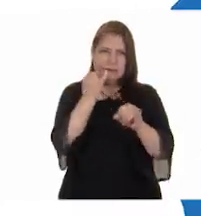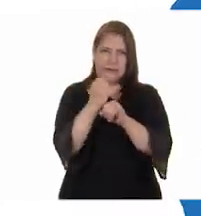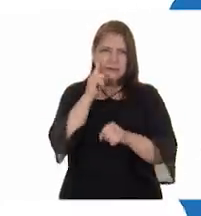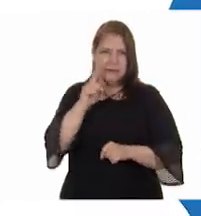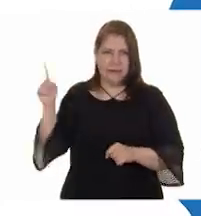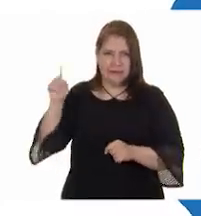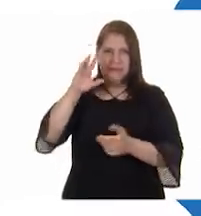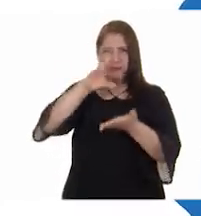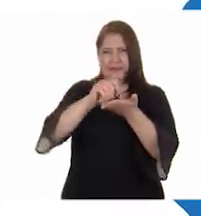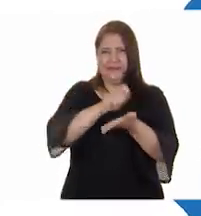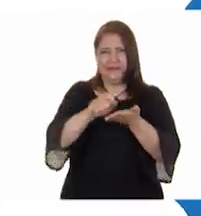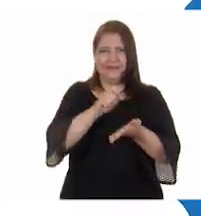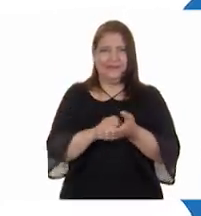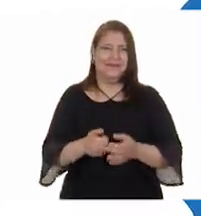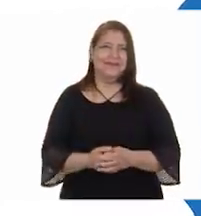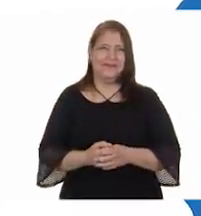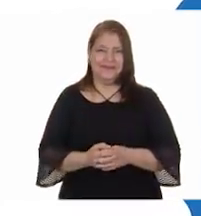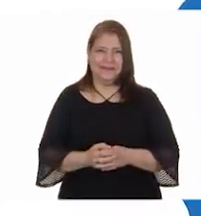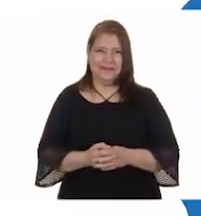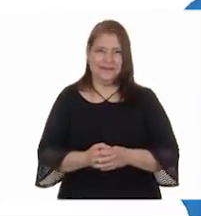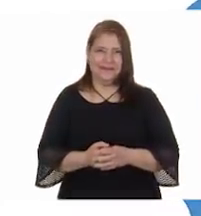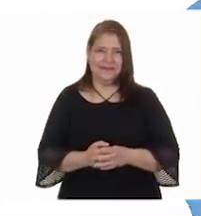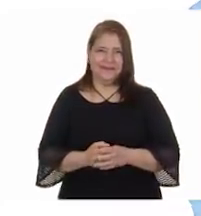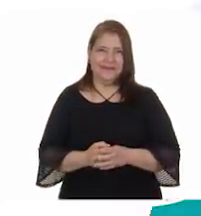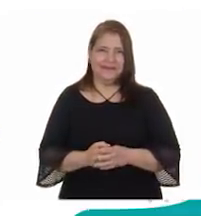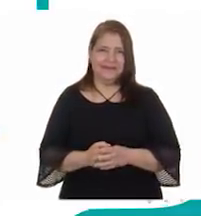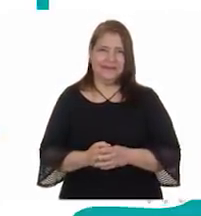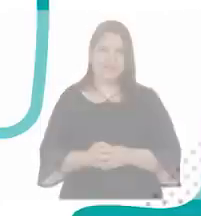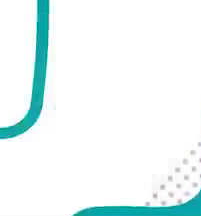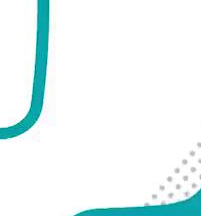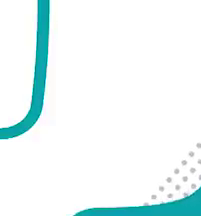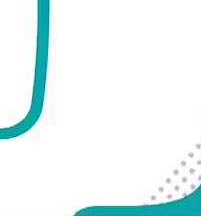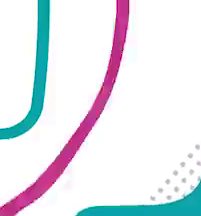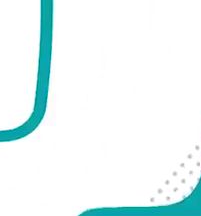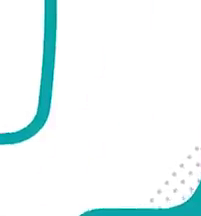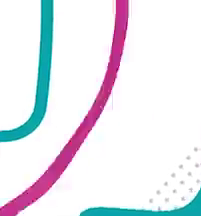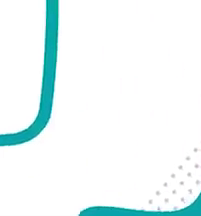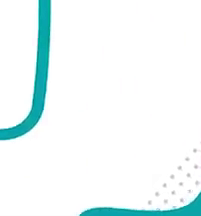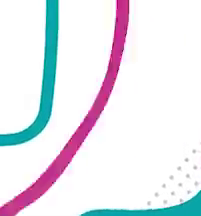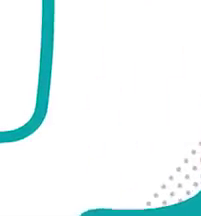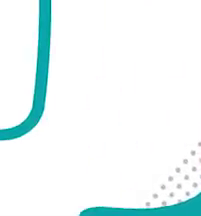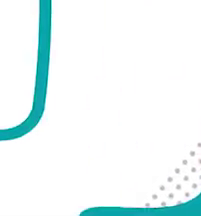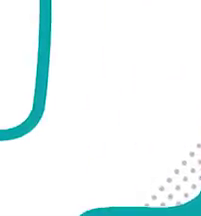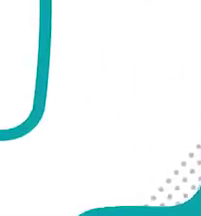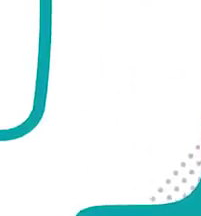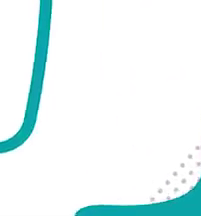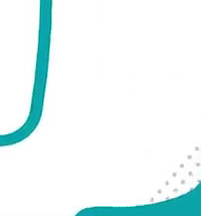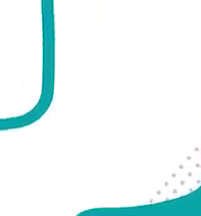aprendeencasa.cep.gob.mx.